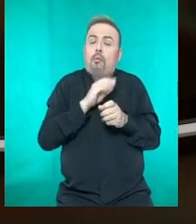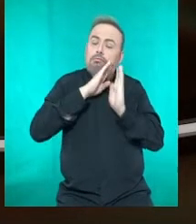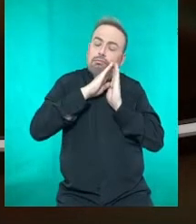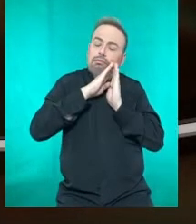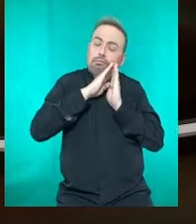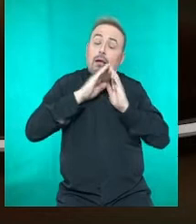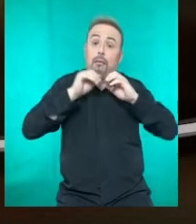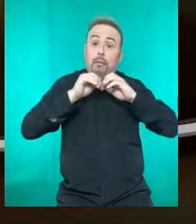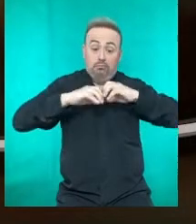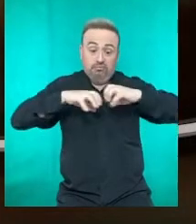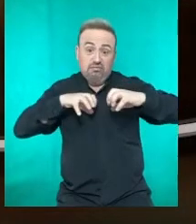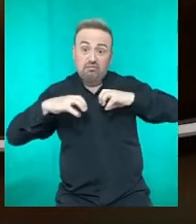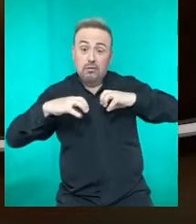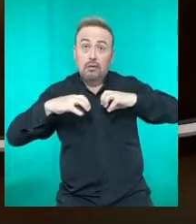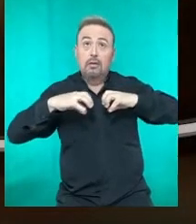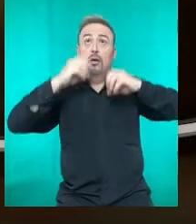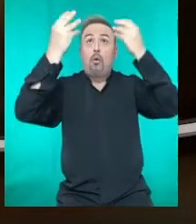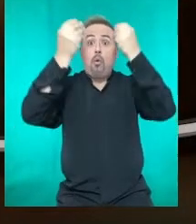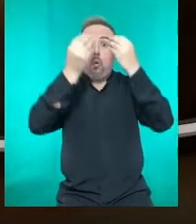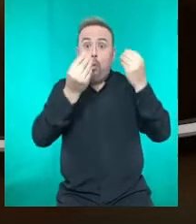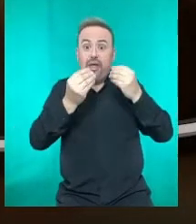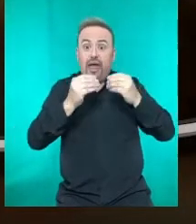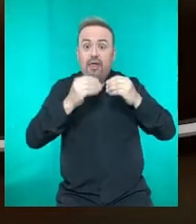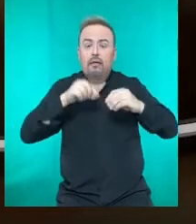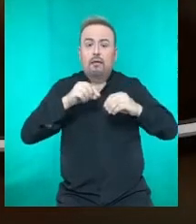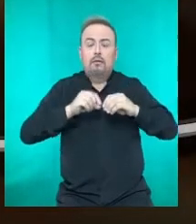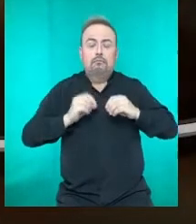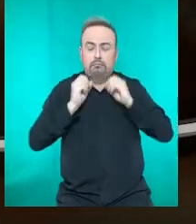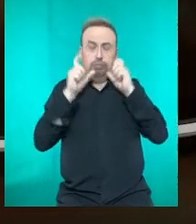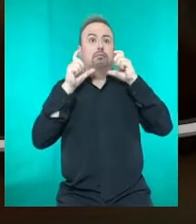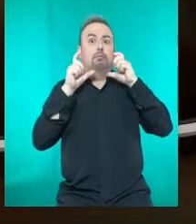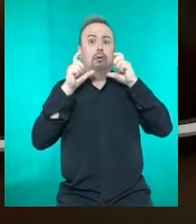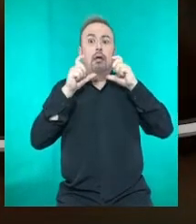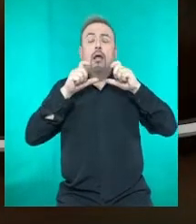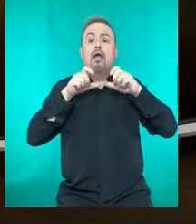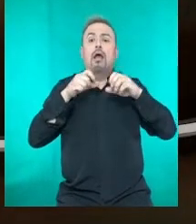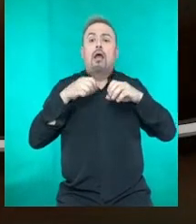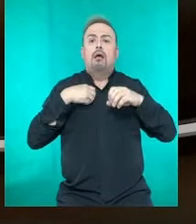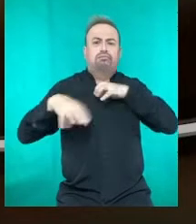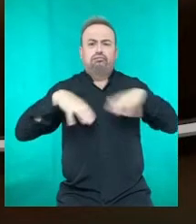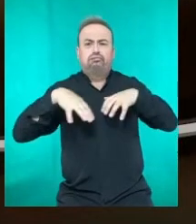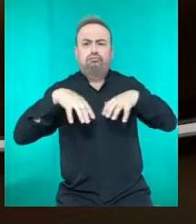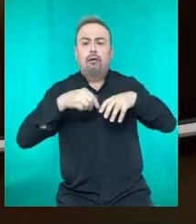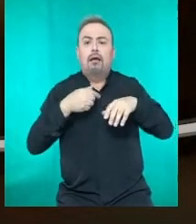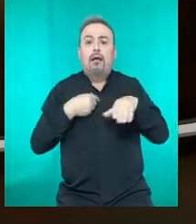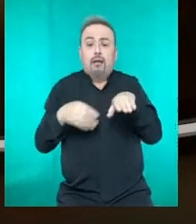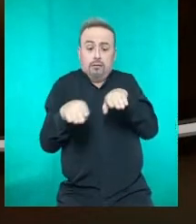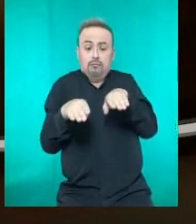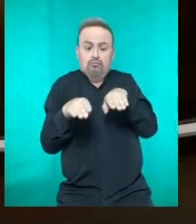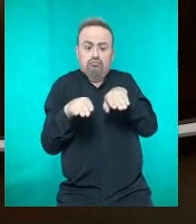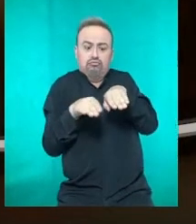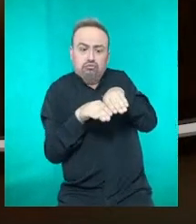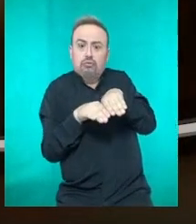propio la generación de piedra caliza que ayuda a sellar esa zona. Efectivamente, hay cosas que